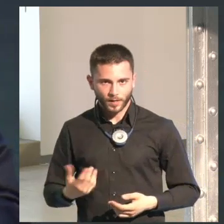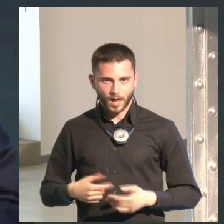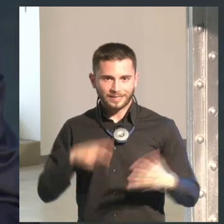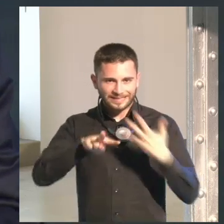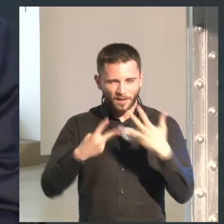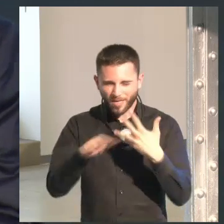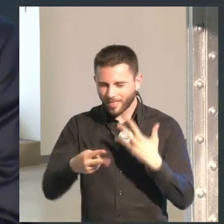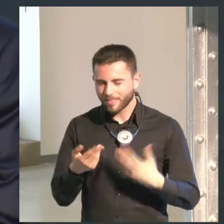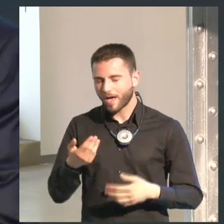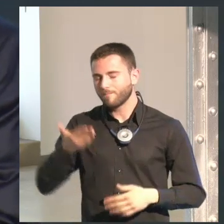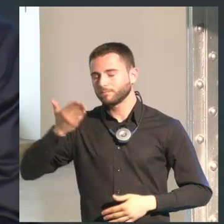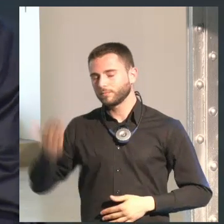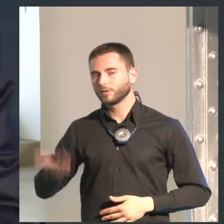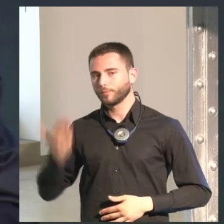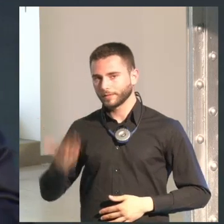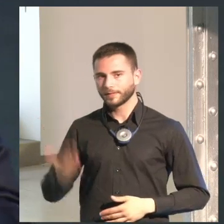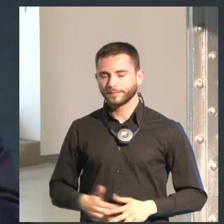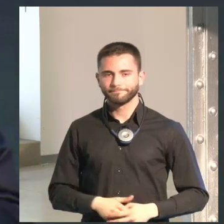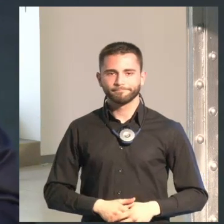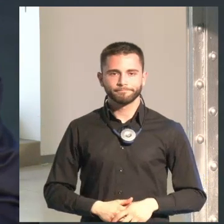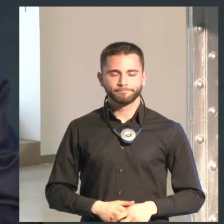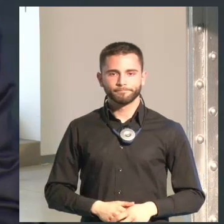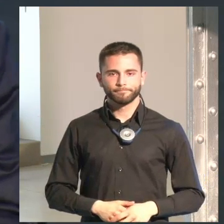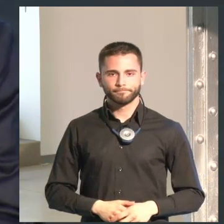es muy, muy relevante.